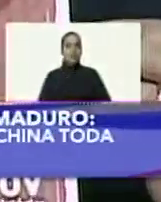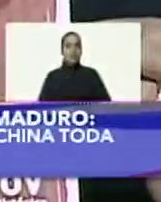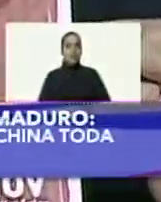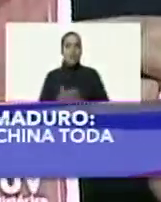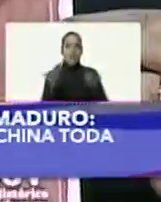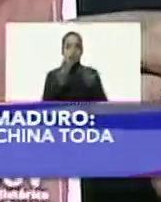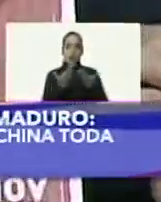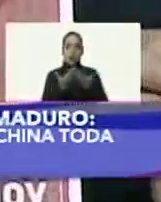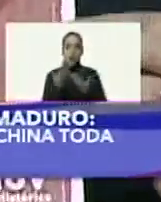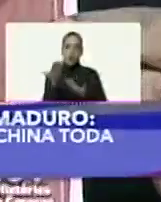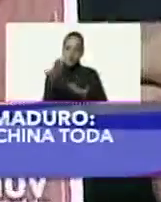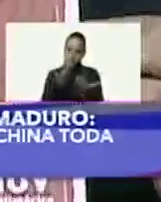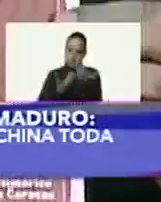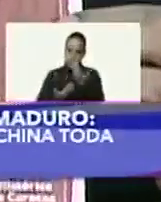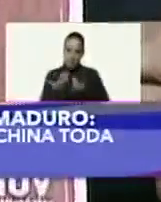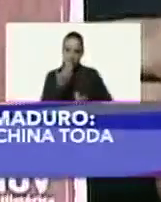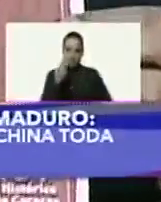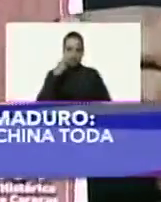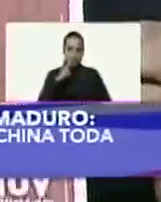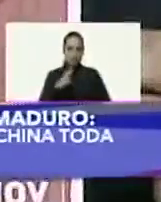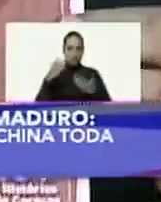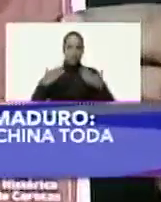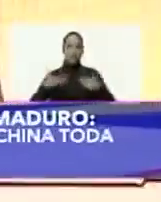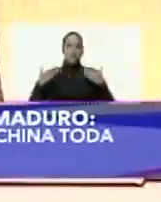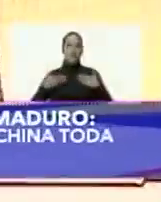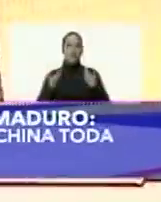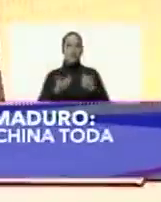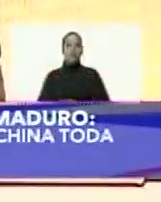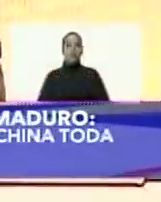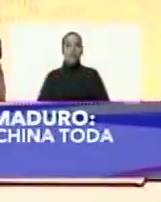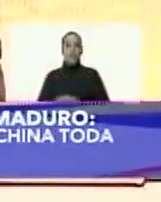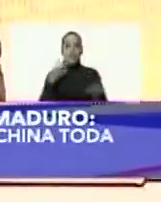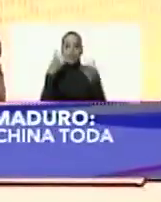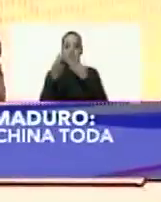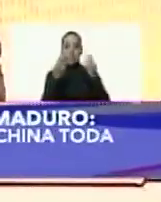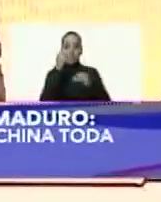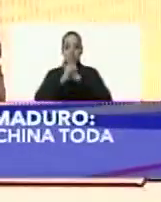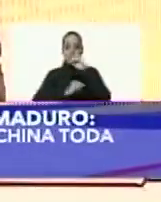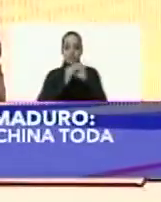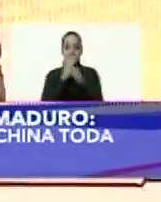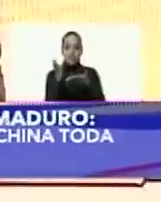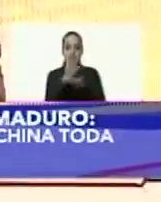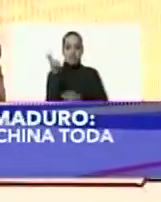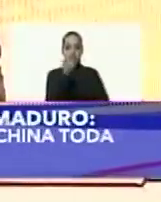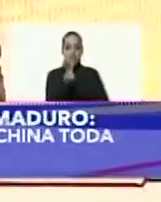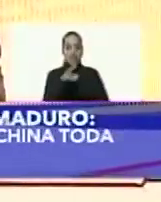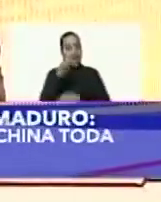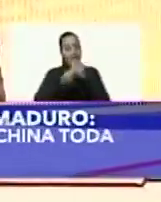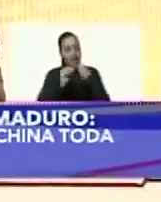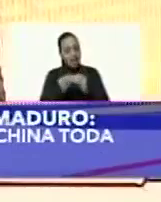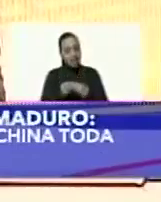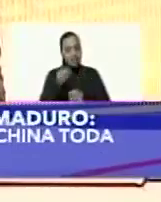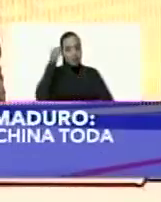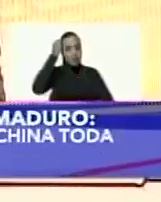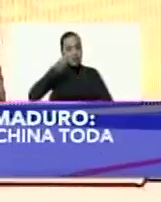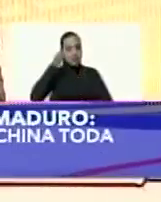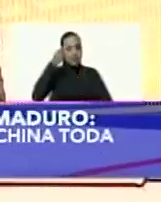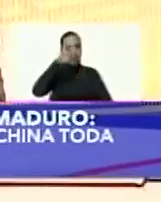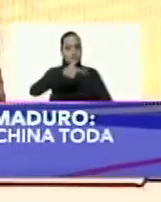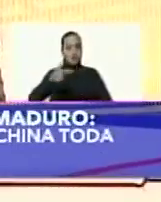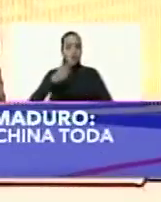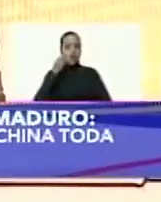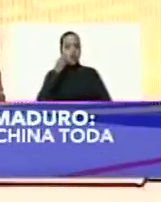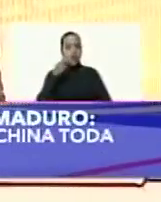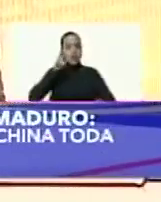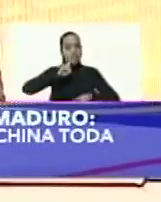estudiantes, vengan para que disfruten la Feria Internacional del Libro de Venezuela. está hecha pensando en la juventud, en